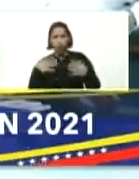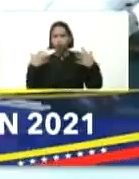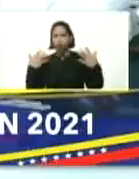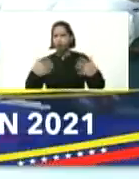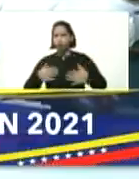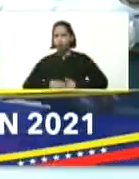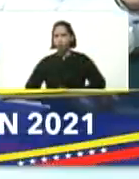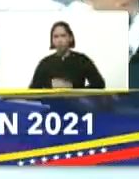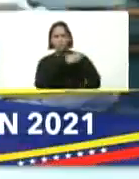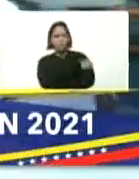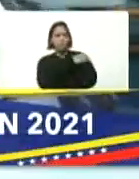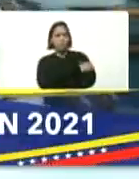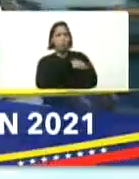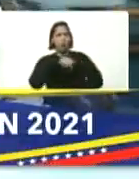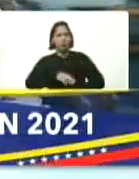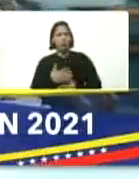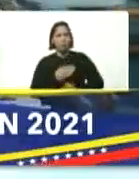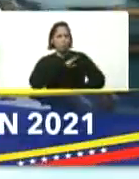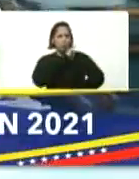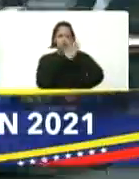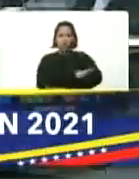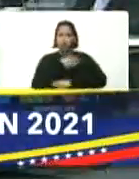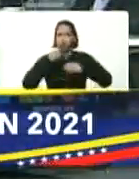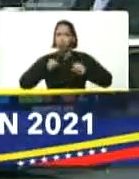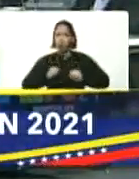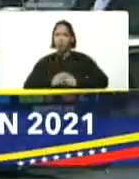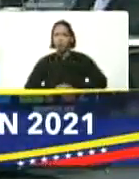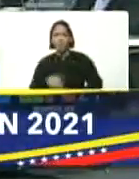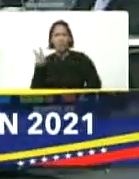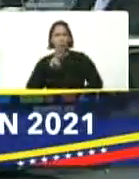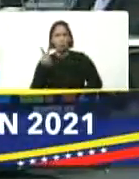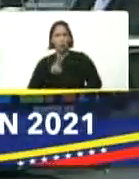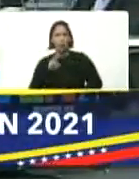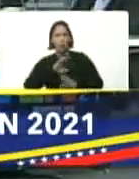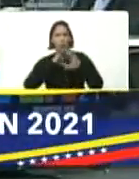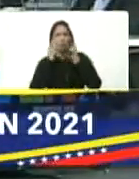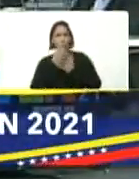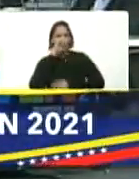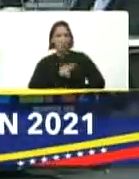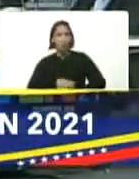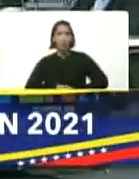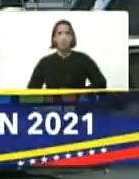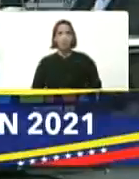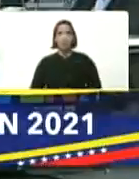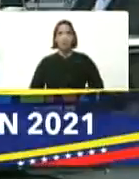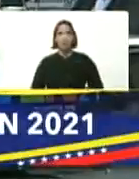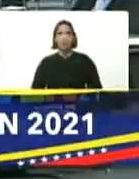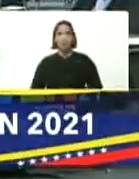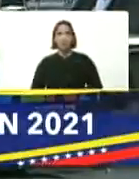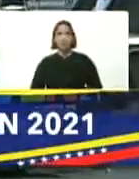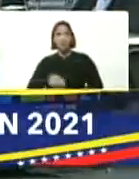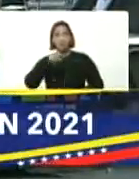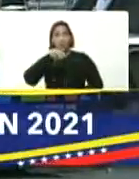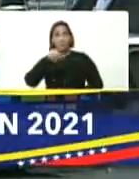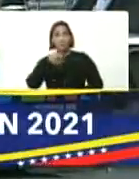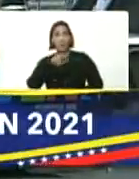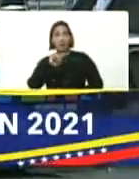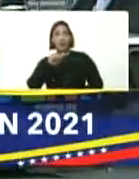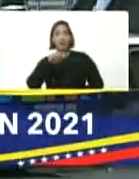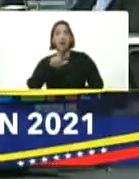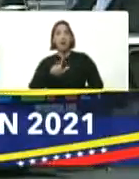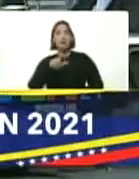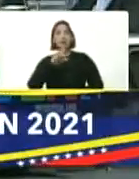Ligas, de Venezuela y del mundo. María Elvira Matute, la veo por allá entre el público. María